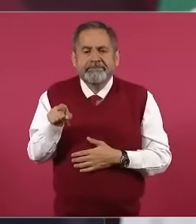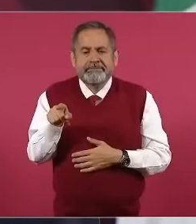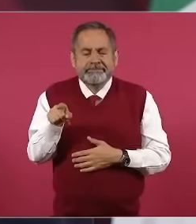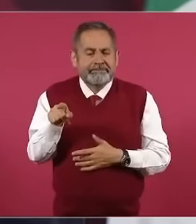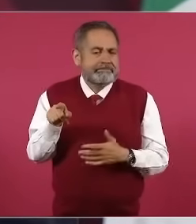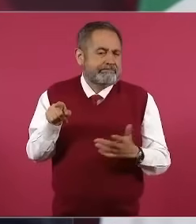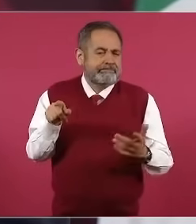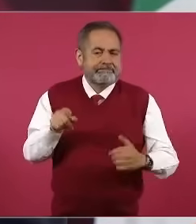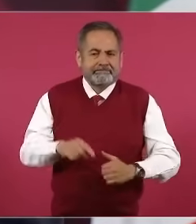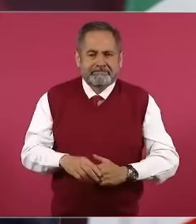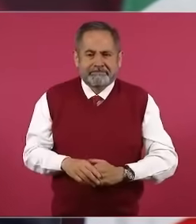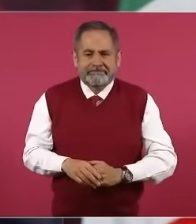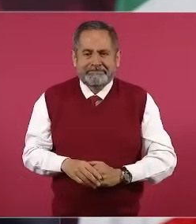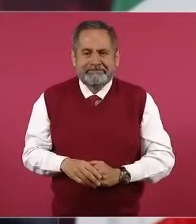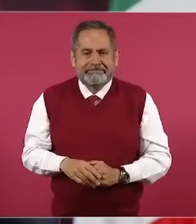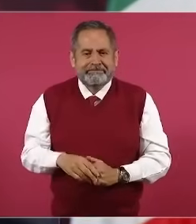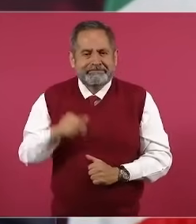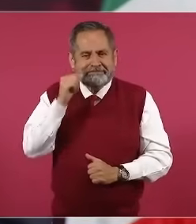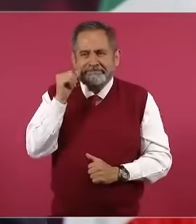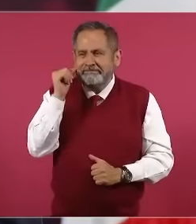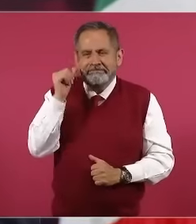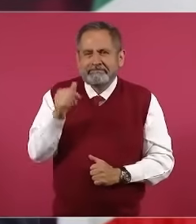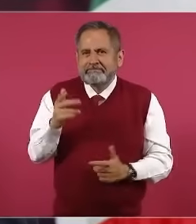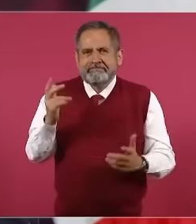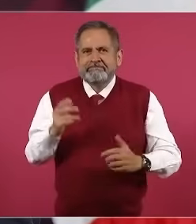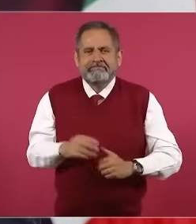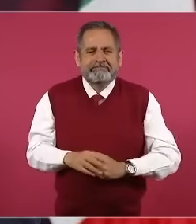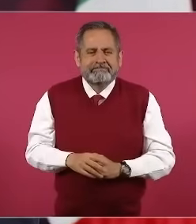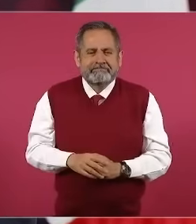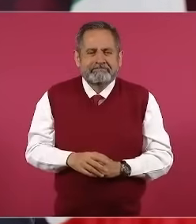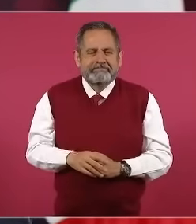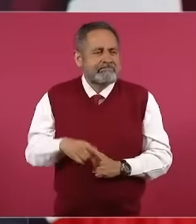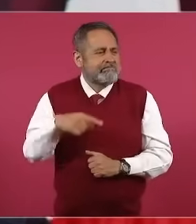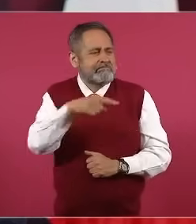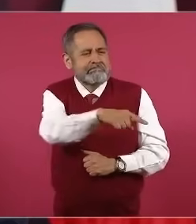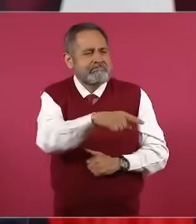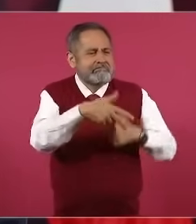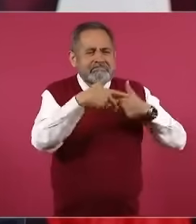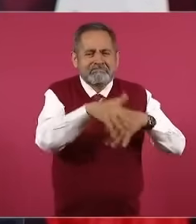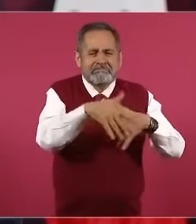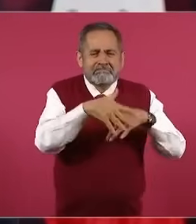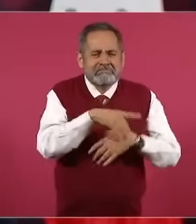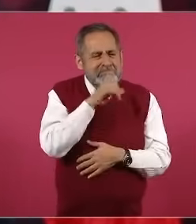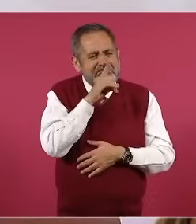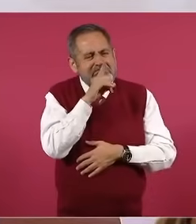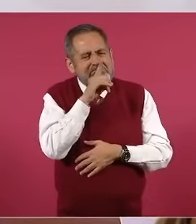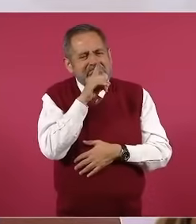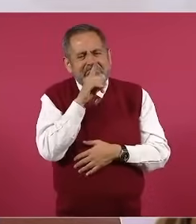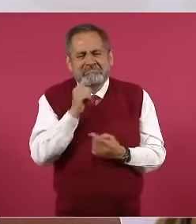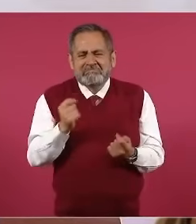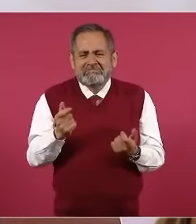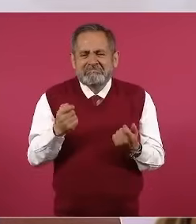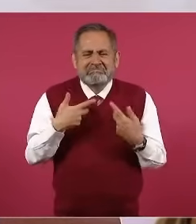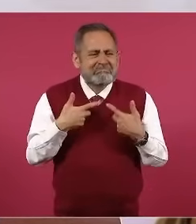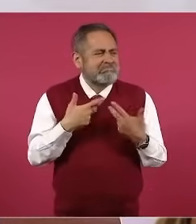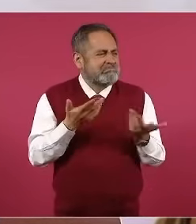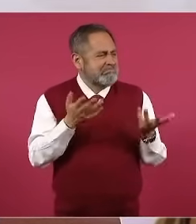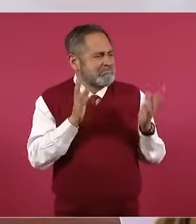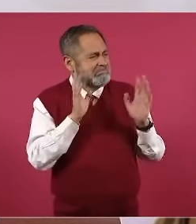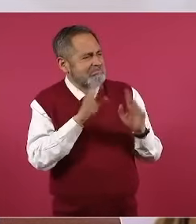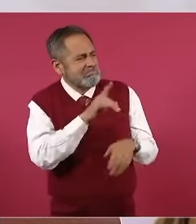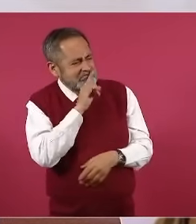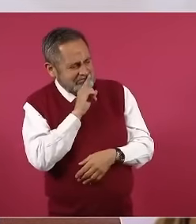pues ya muy menguada la manifestación de